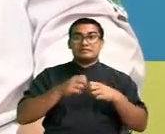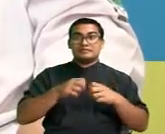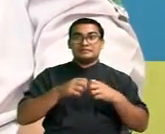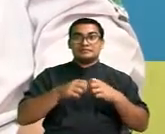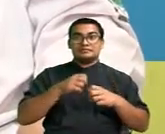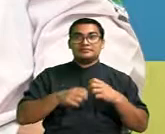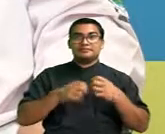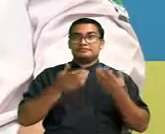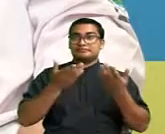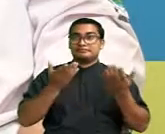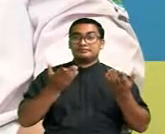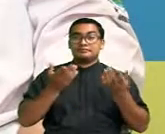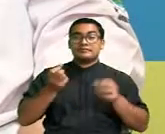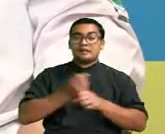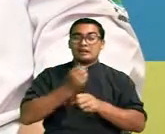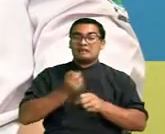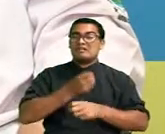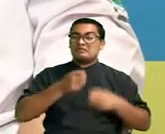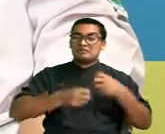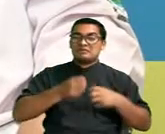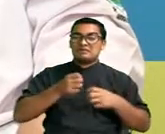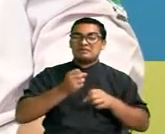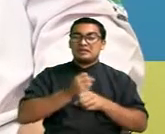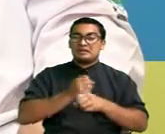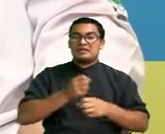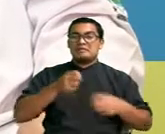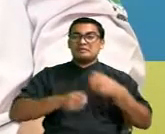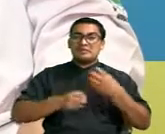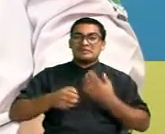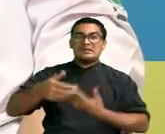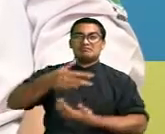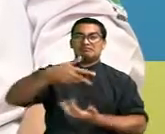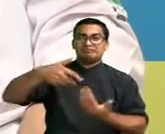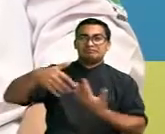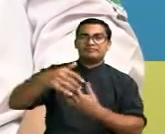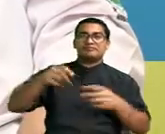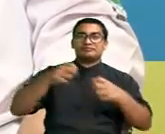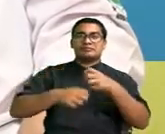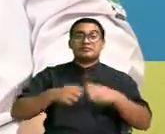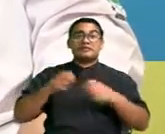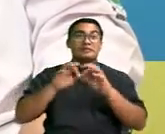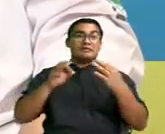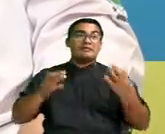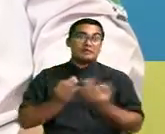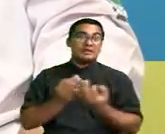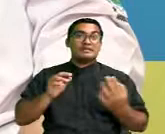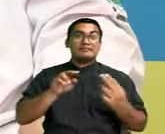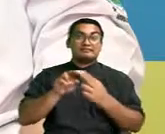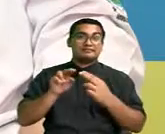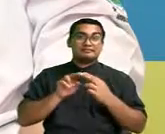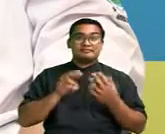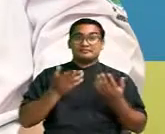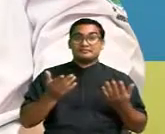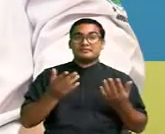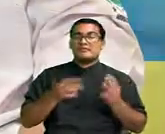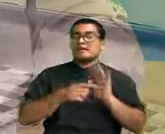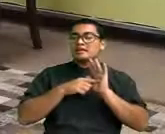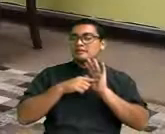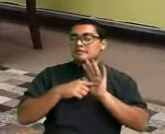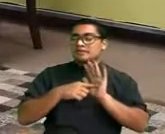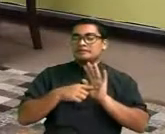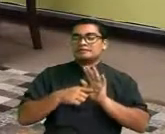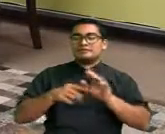nivel laboral como en su nivel social o en su nivel familiar. Ese es el tipo de persona, por ejemplo,